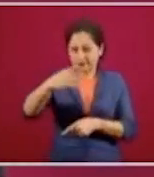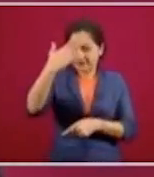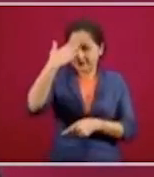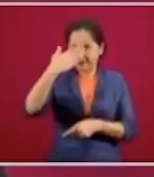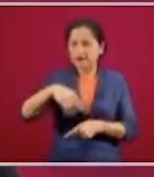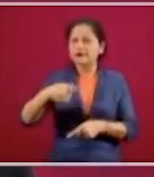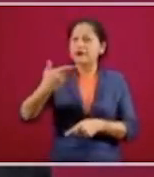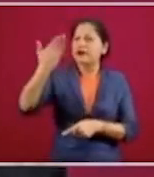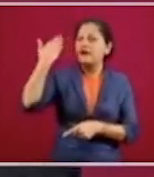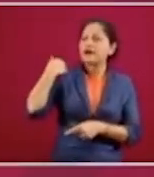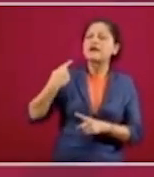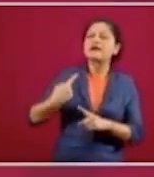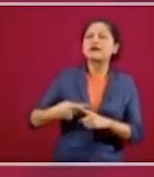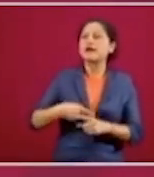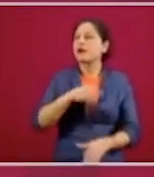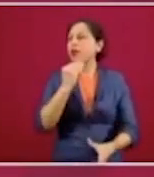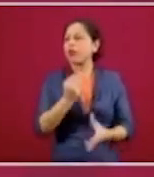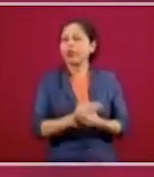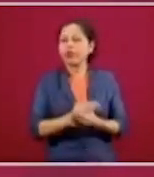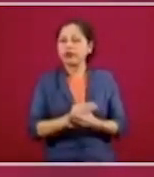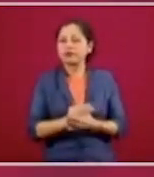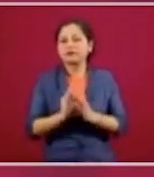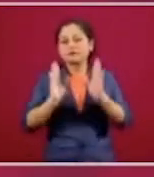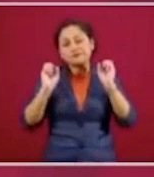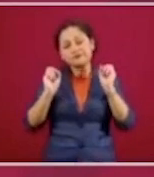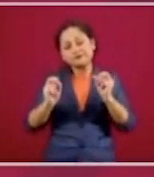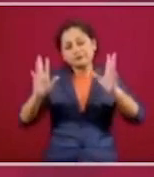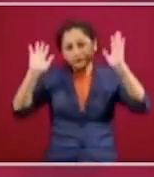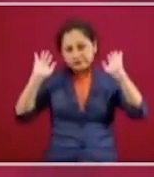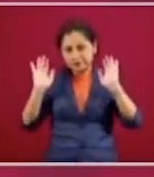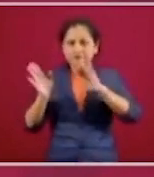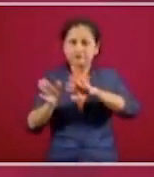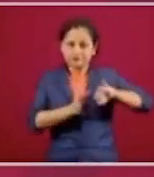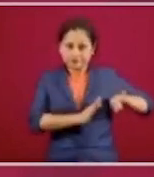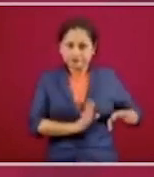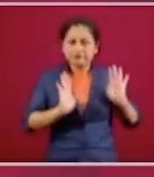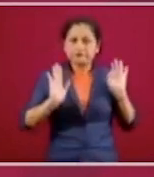Bueno, entonces, nada más vamos a buscar el mecanismo